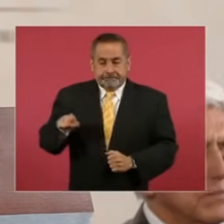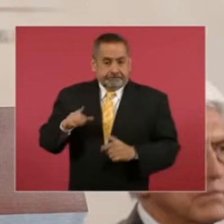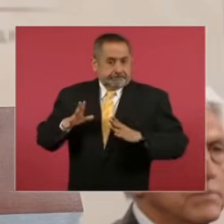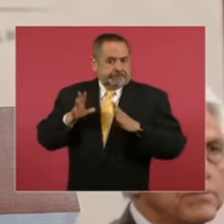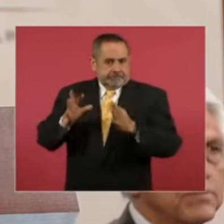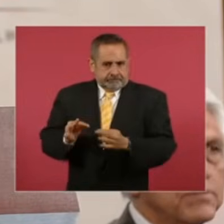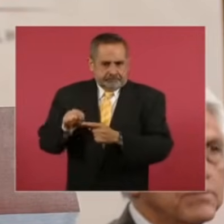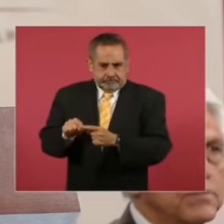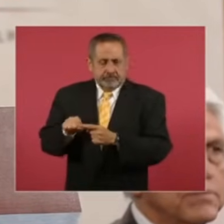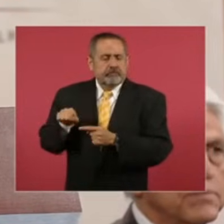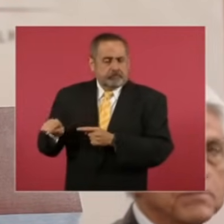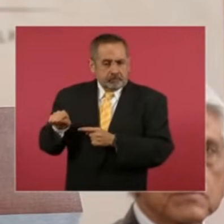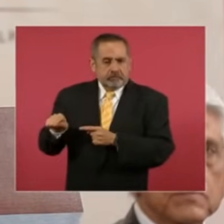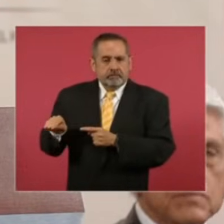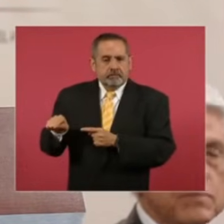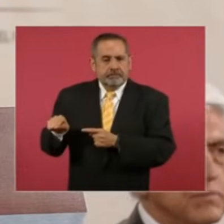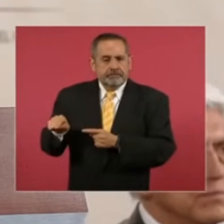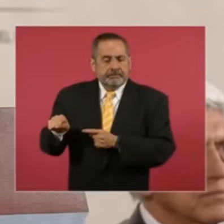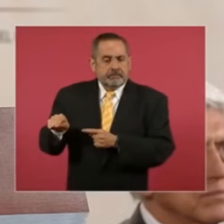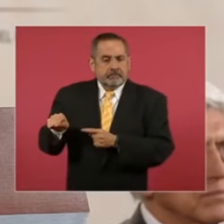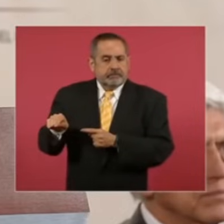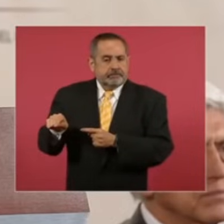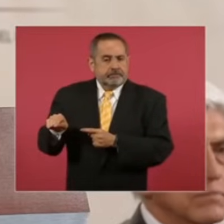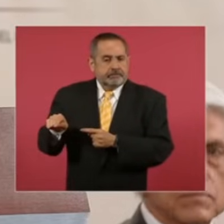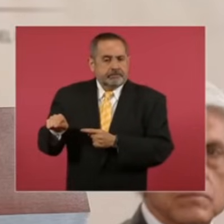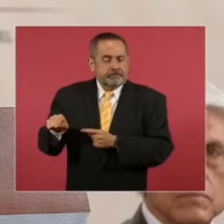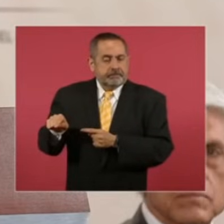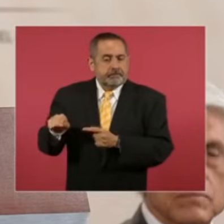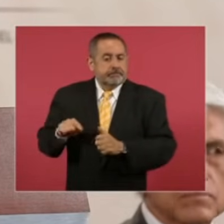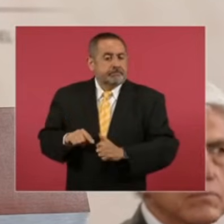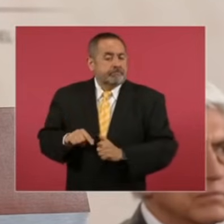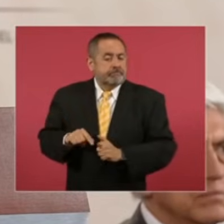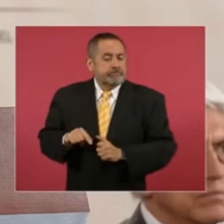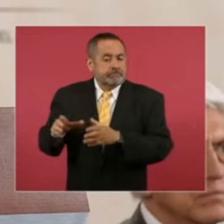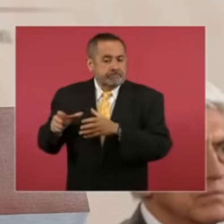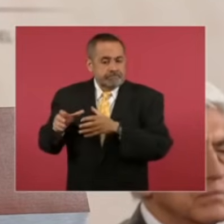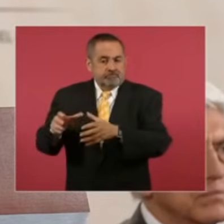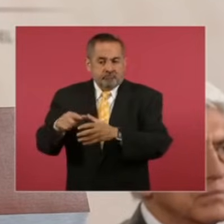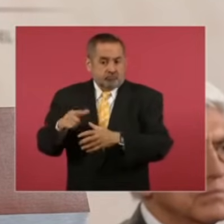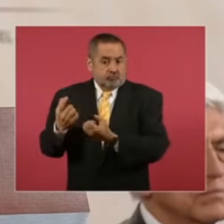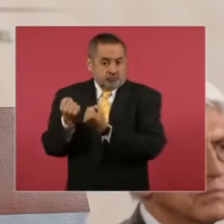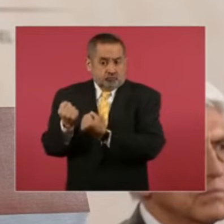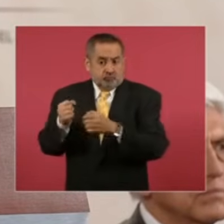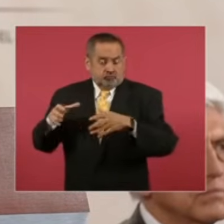Luego, a pesar de que tenían la fuerza,